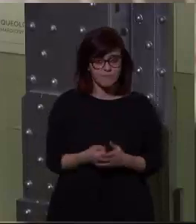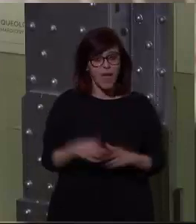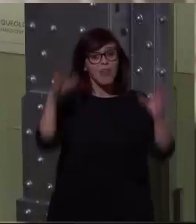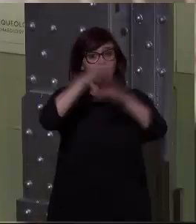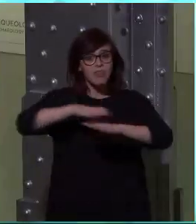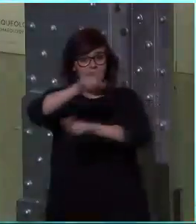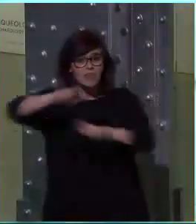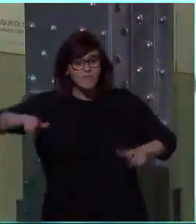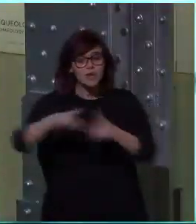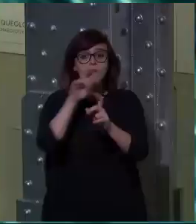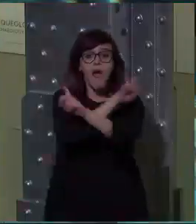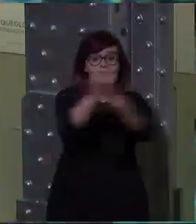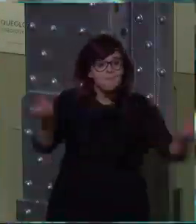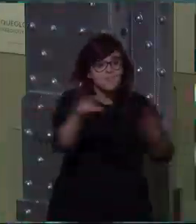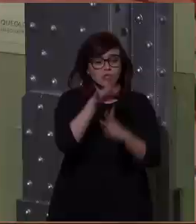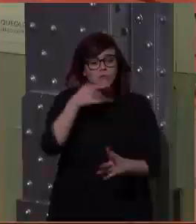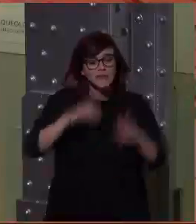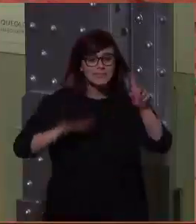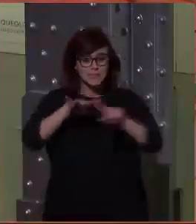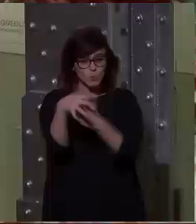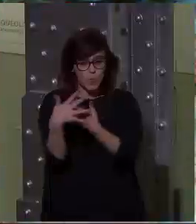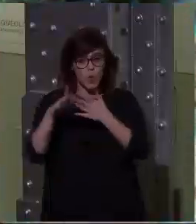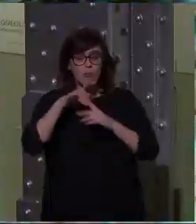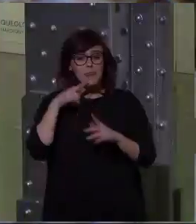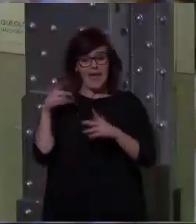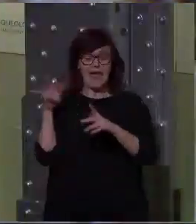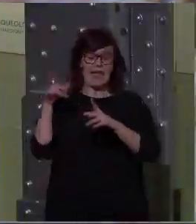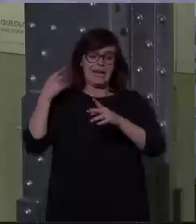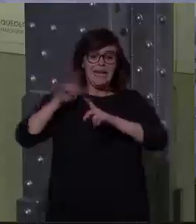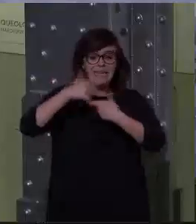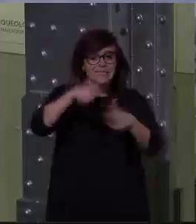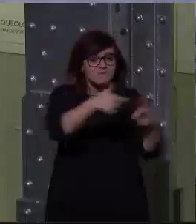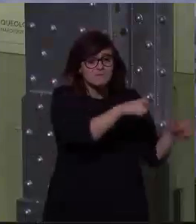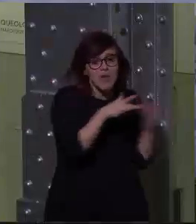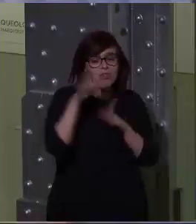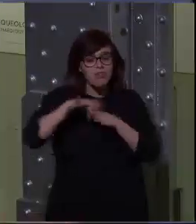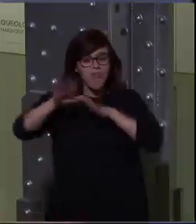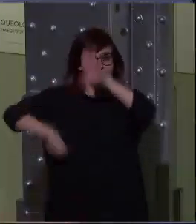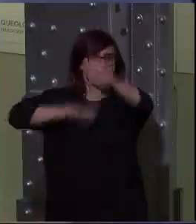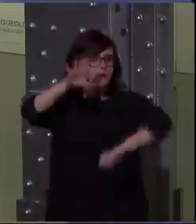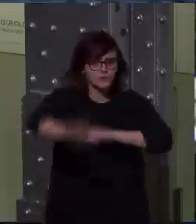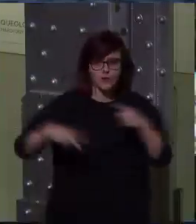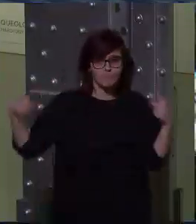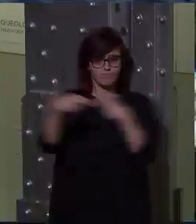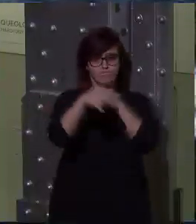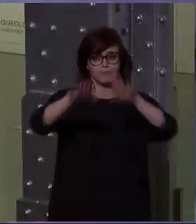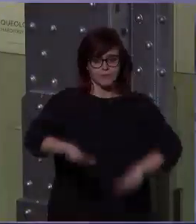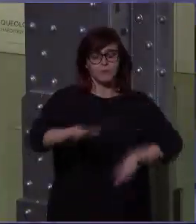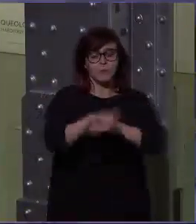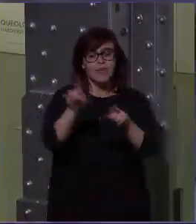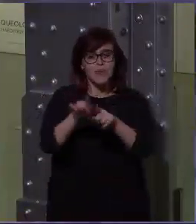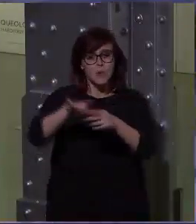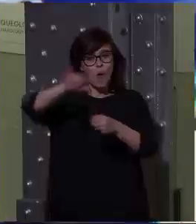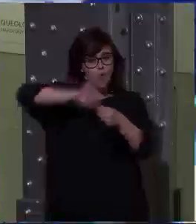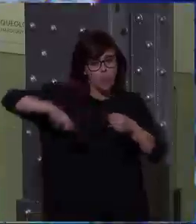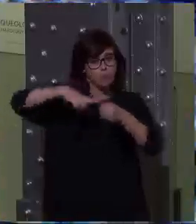Los científicos advierten, no podemos detener la llegada de especies invasoras. Cerca de 150.000 toneladas de crudo se vierten cada